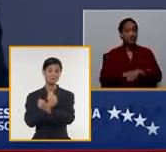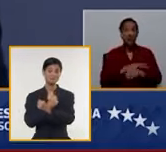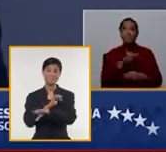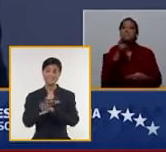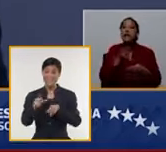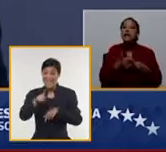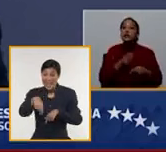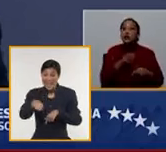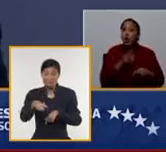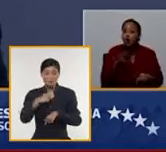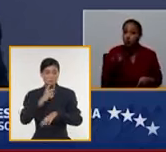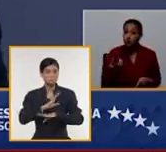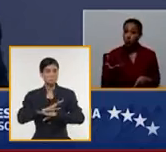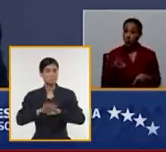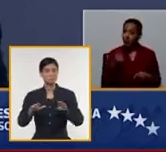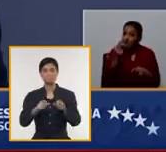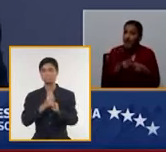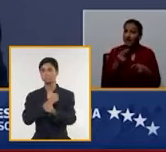Absolutamente criminal.